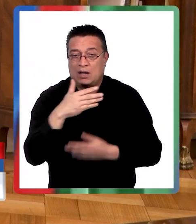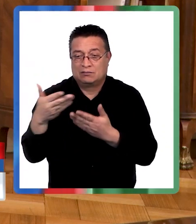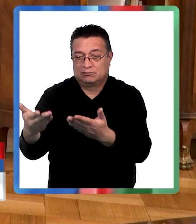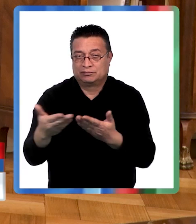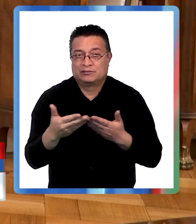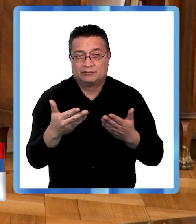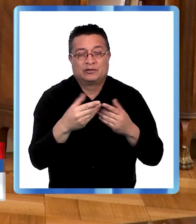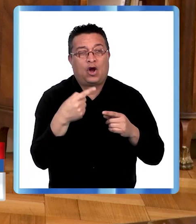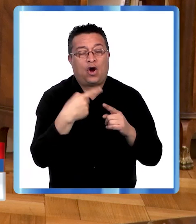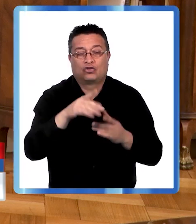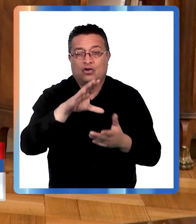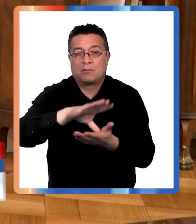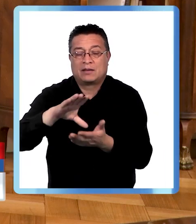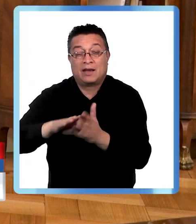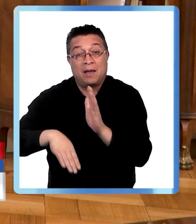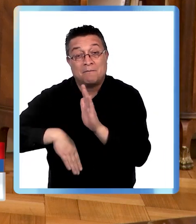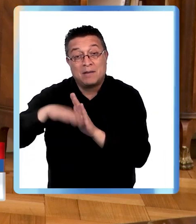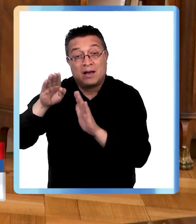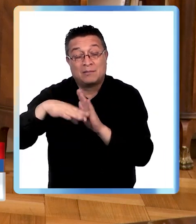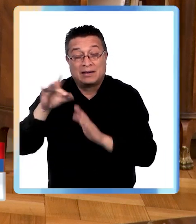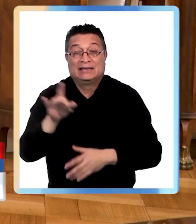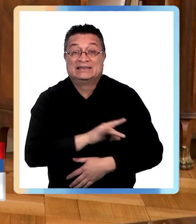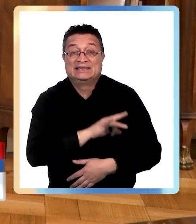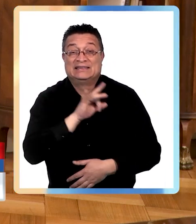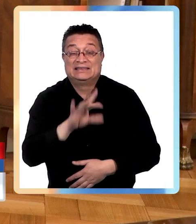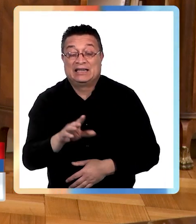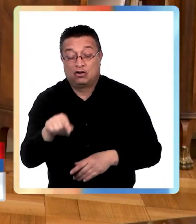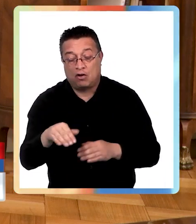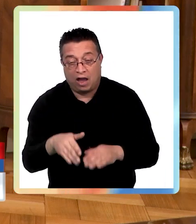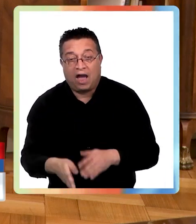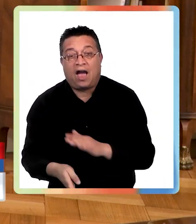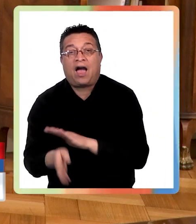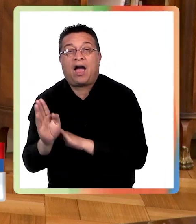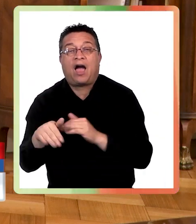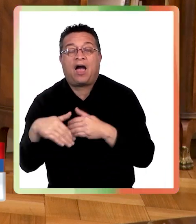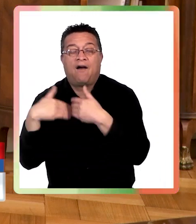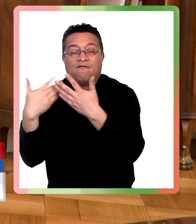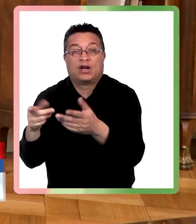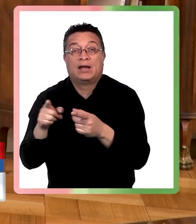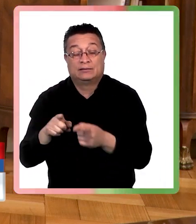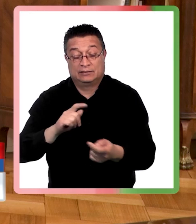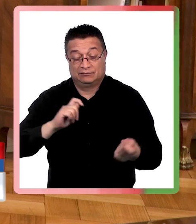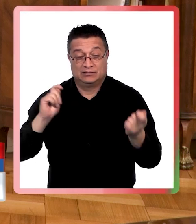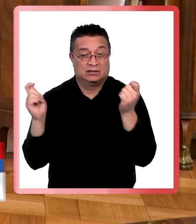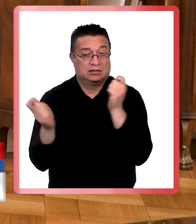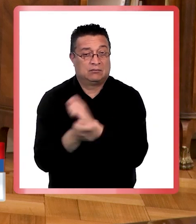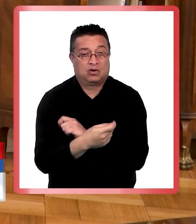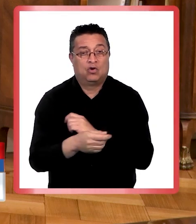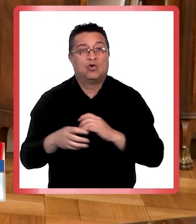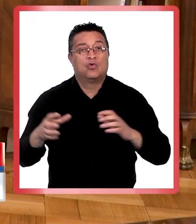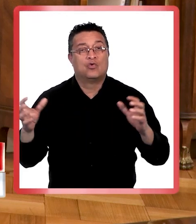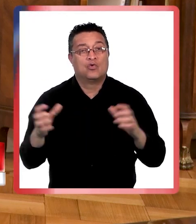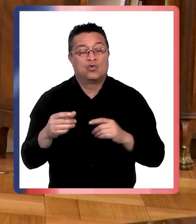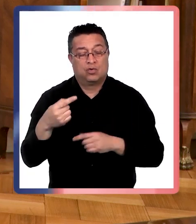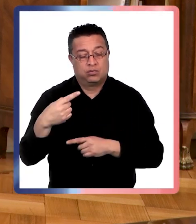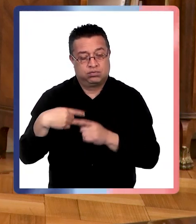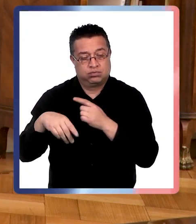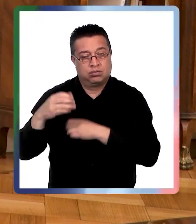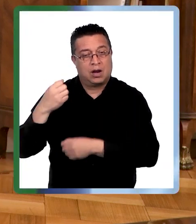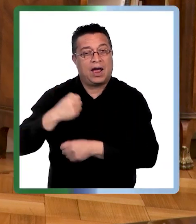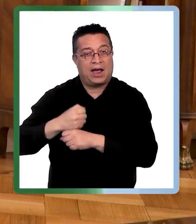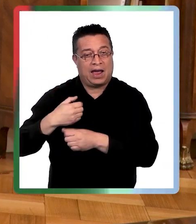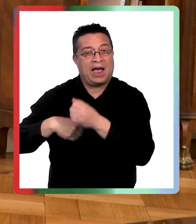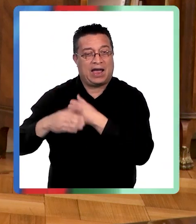recibía migración. La mayoría de la migración era de chilenos hacia afuera. Esto cambió del cielo a la tierra en las últimas décadas.